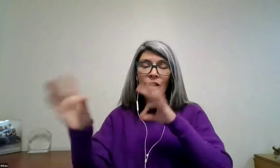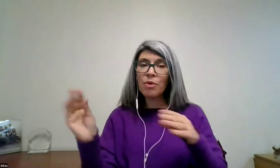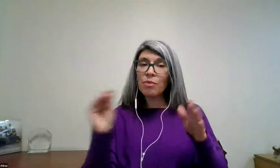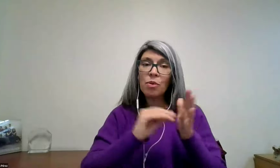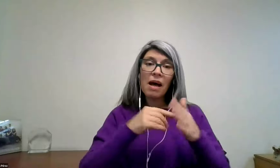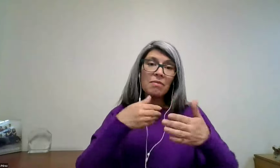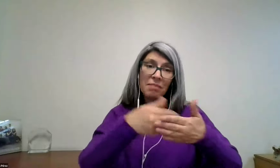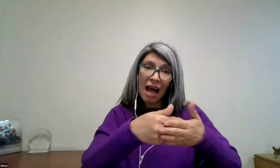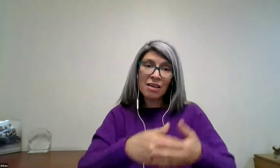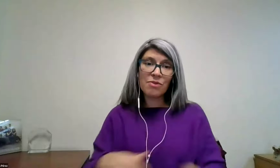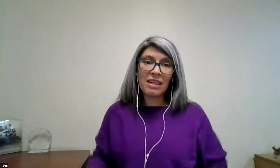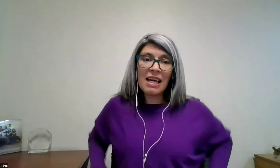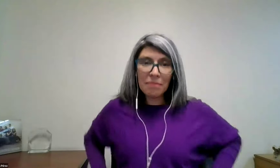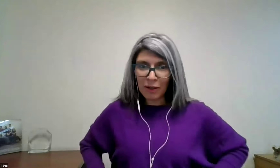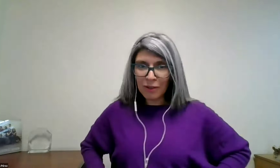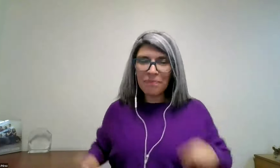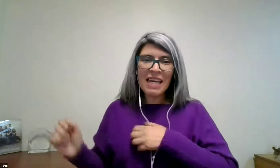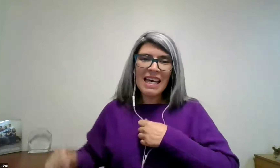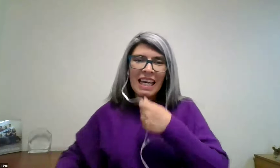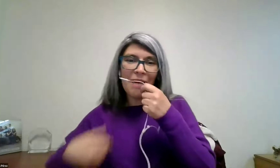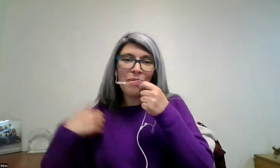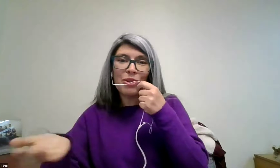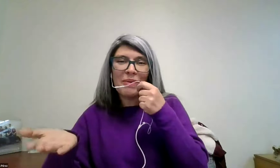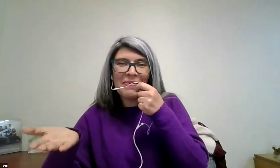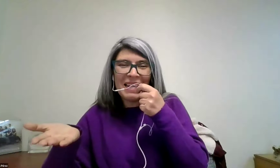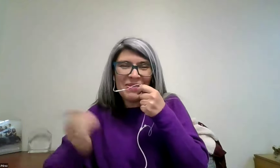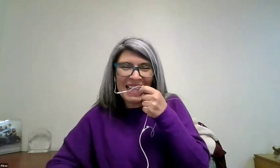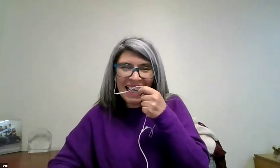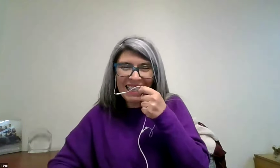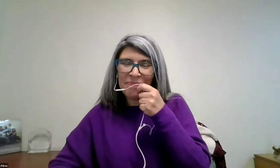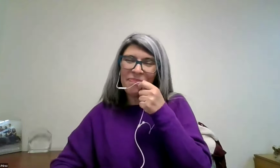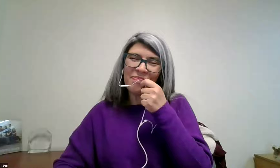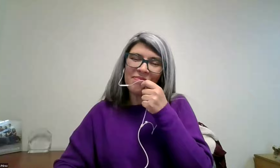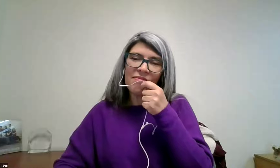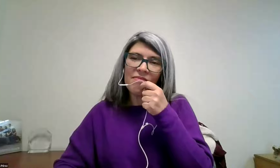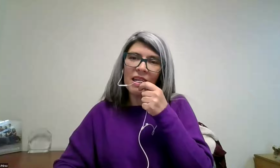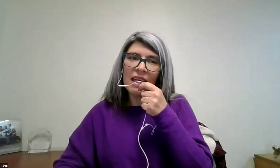a lo mejor la podemos tomar al final, perdón, las podemos tomar para el final.